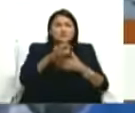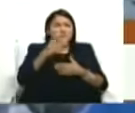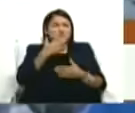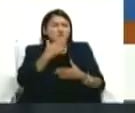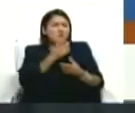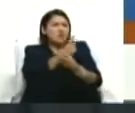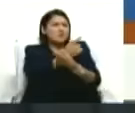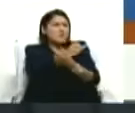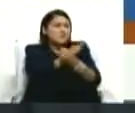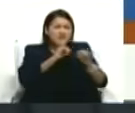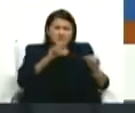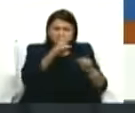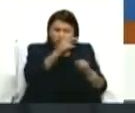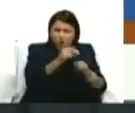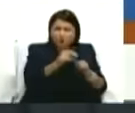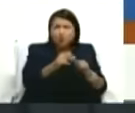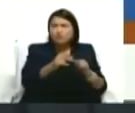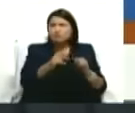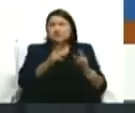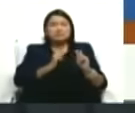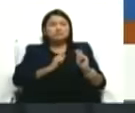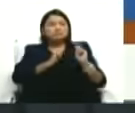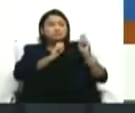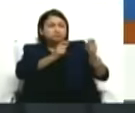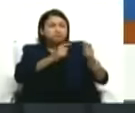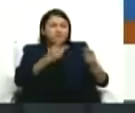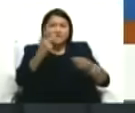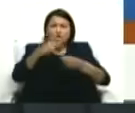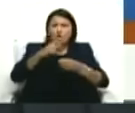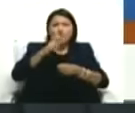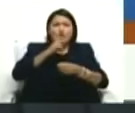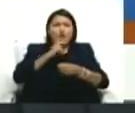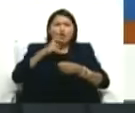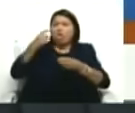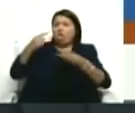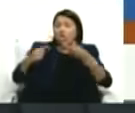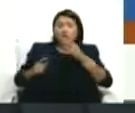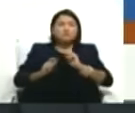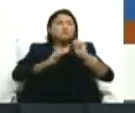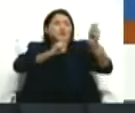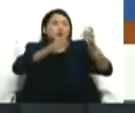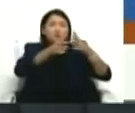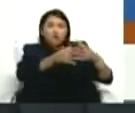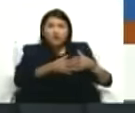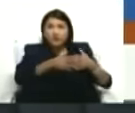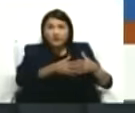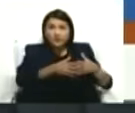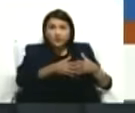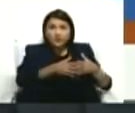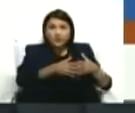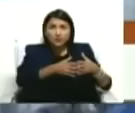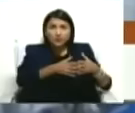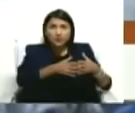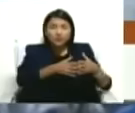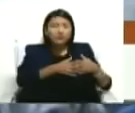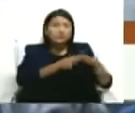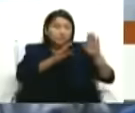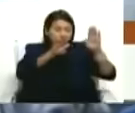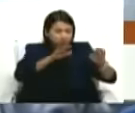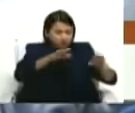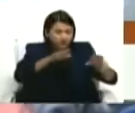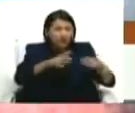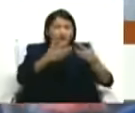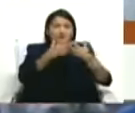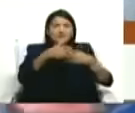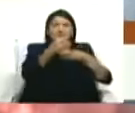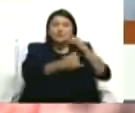no independencia, sino entrega de nuestras riquezas. Era el poder político, el servicio de las grandes